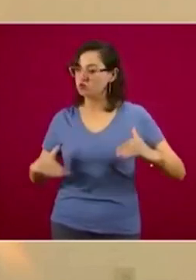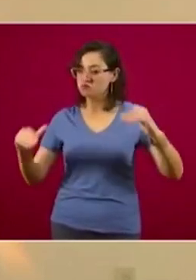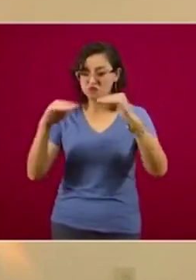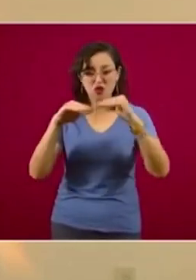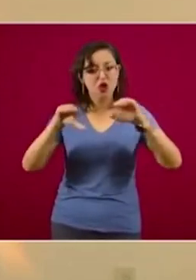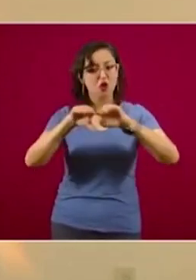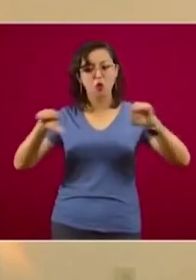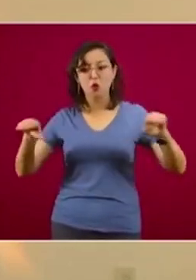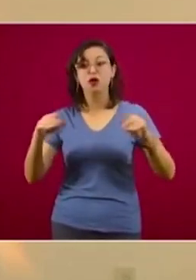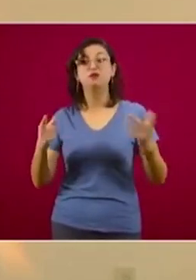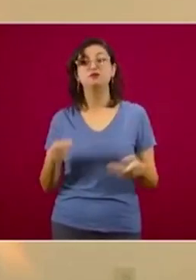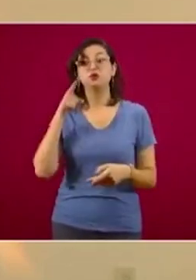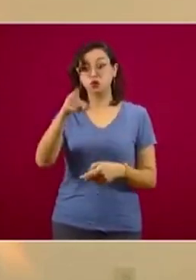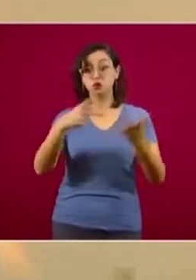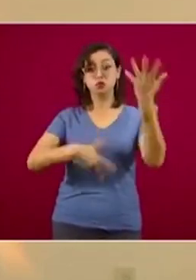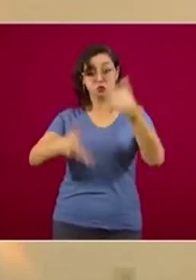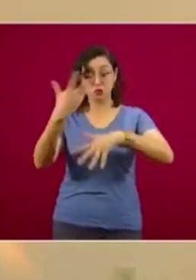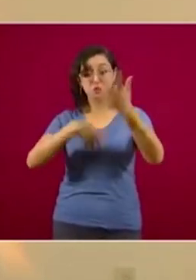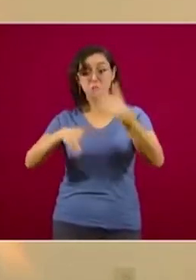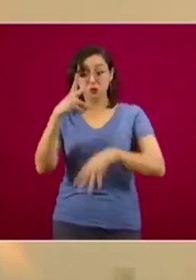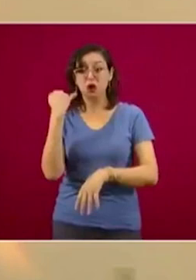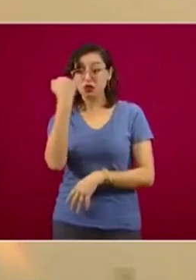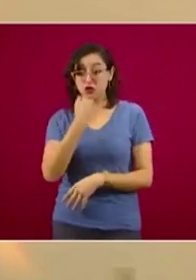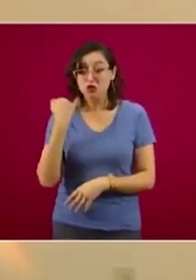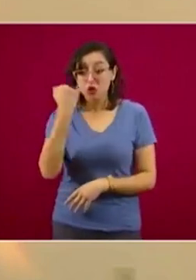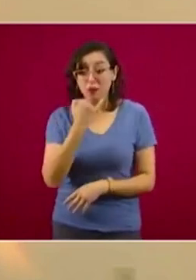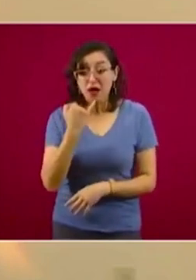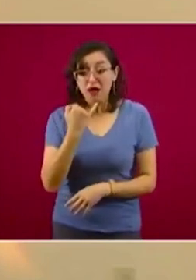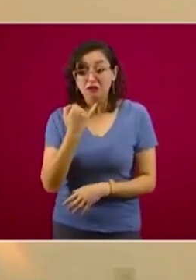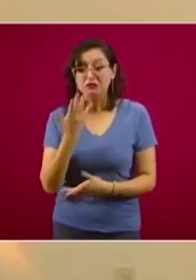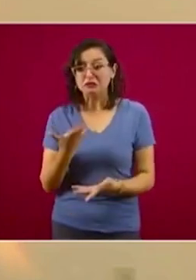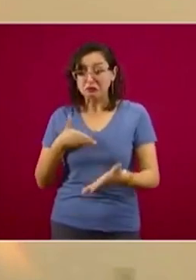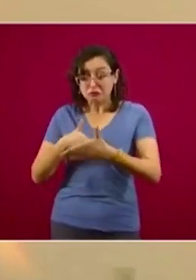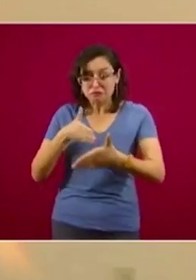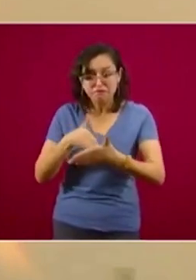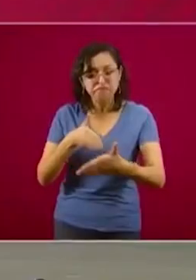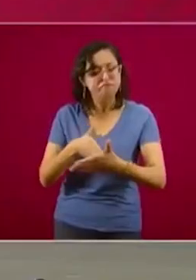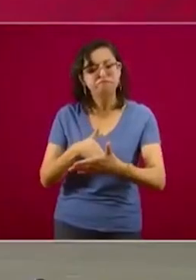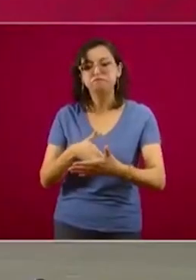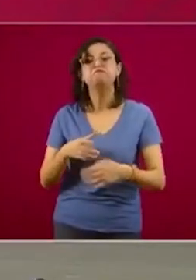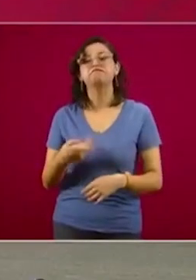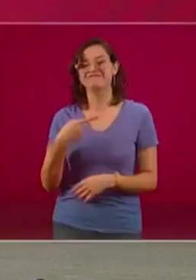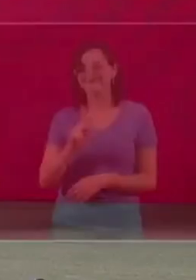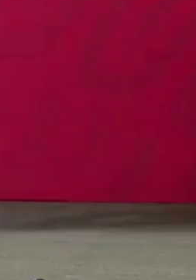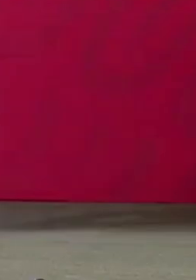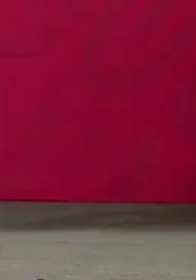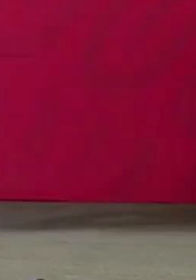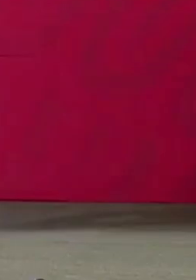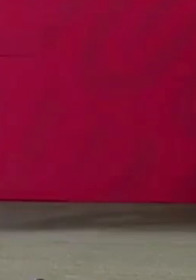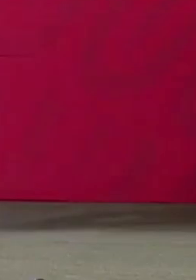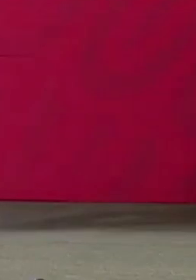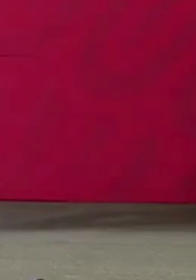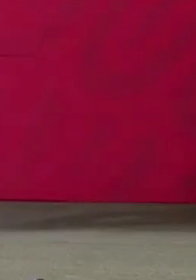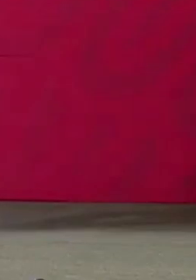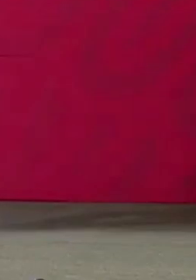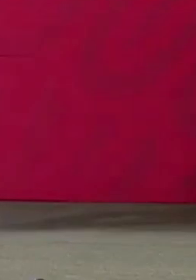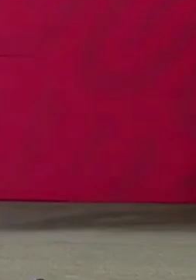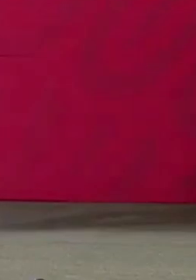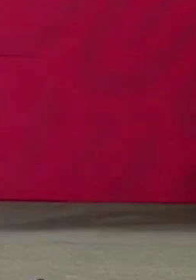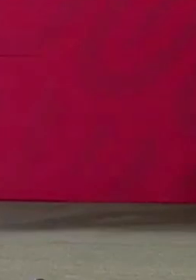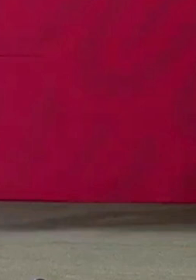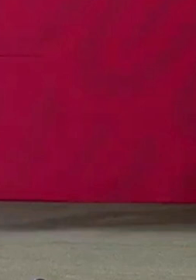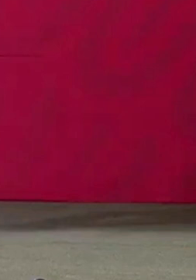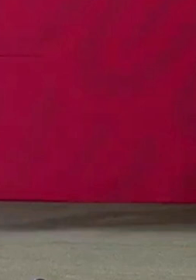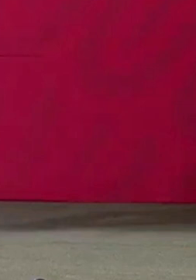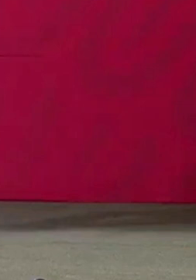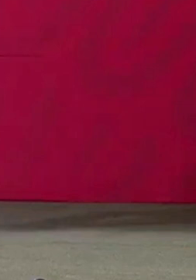Y que tú hables con lenguaje de señas no tiene que ser un obstáculo, pero tienes toda la razón. ¿Cómo te pueden entender si